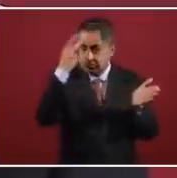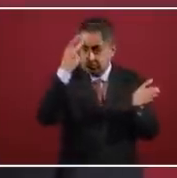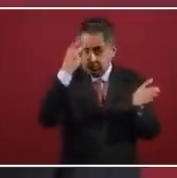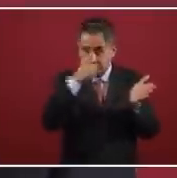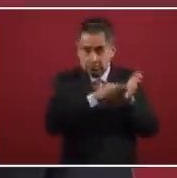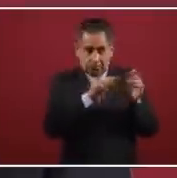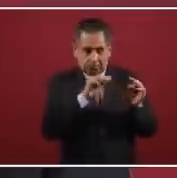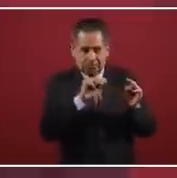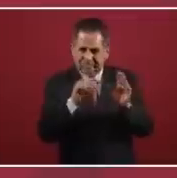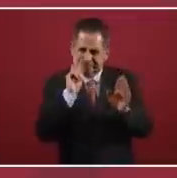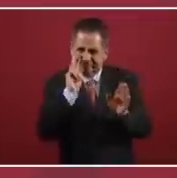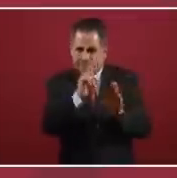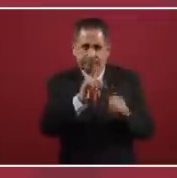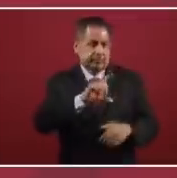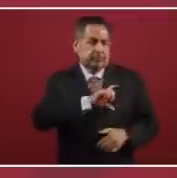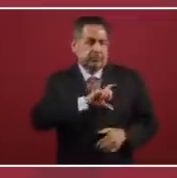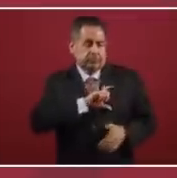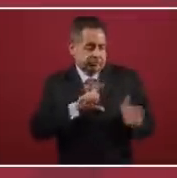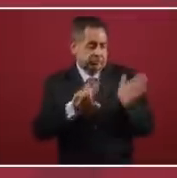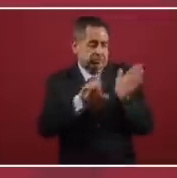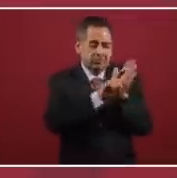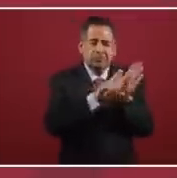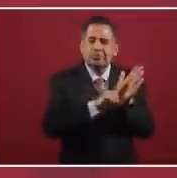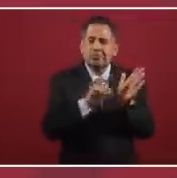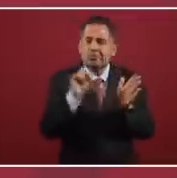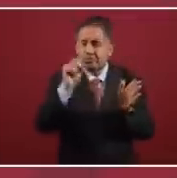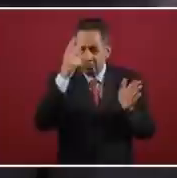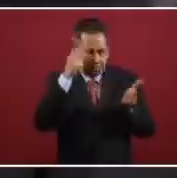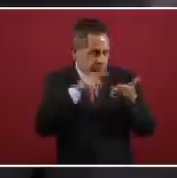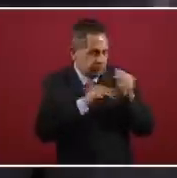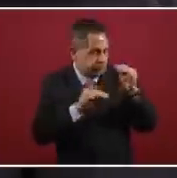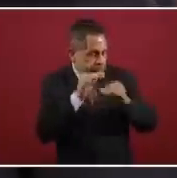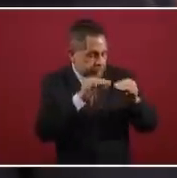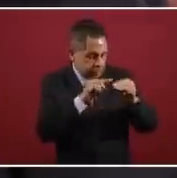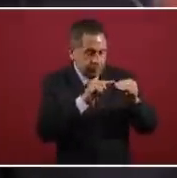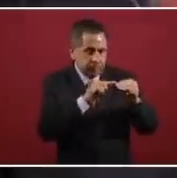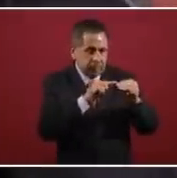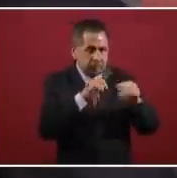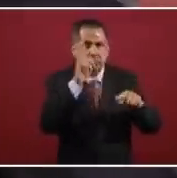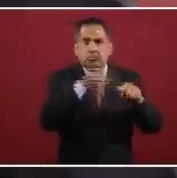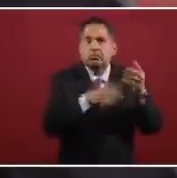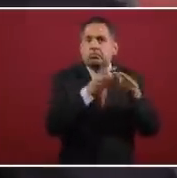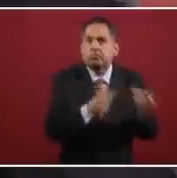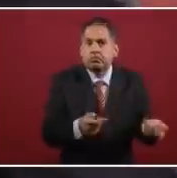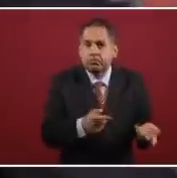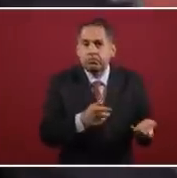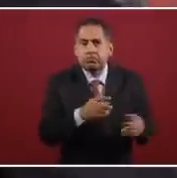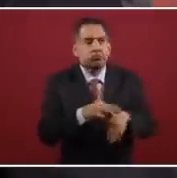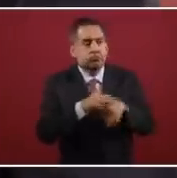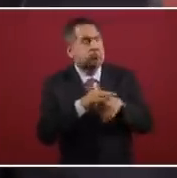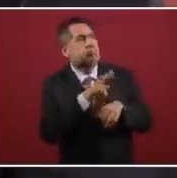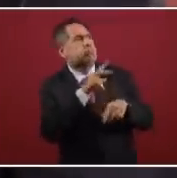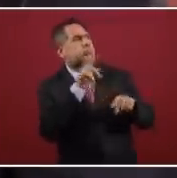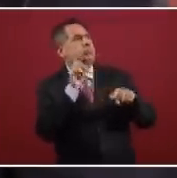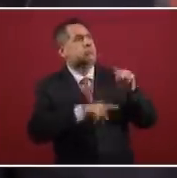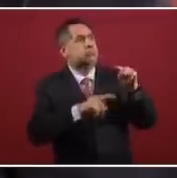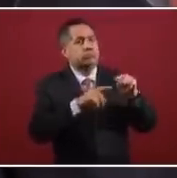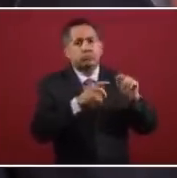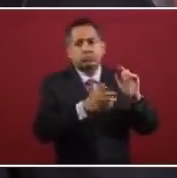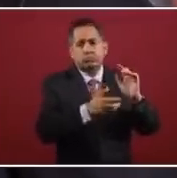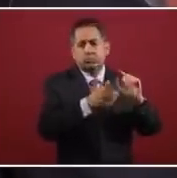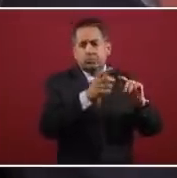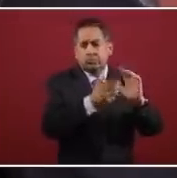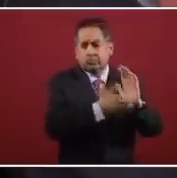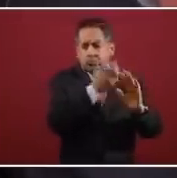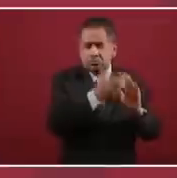Ustedes ven el escudo de San Luis y es el Cerro de San Pedro. Pues ya no existe el Cerro de San Pedro, nada más